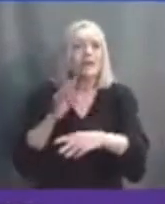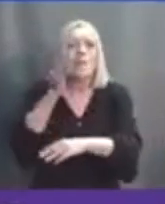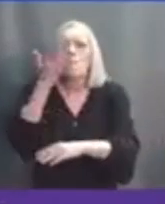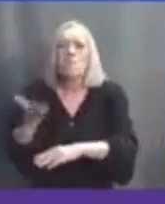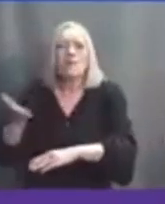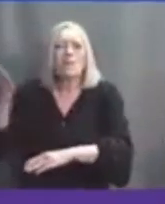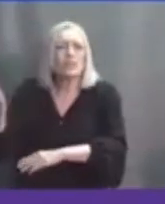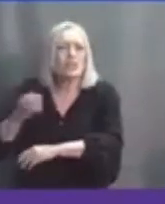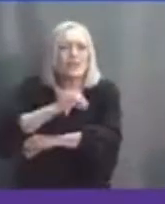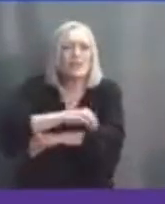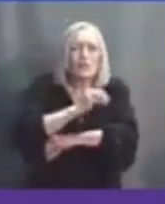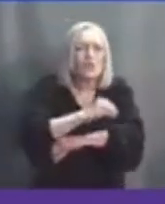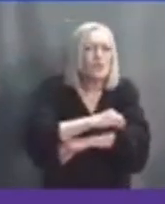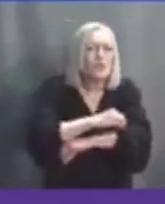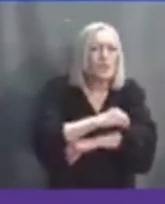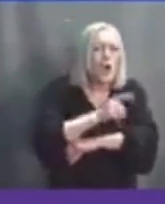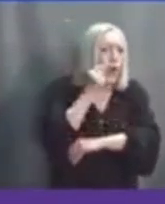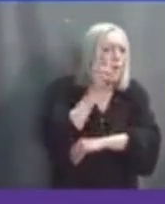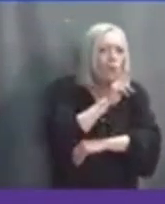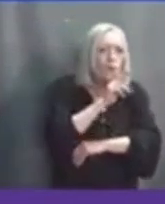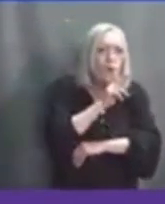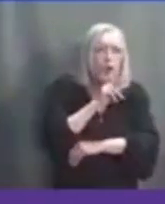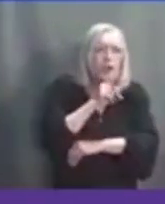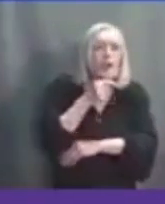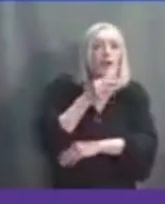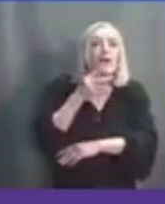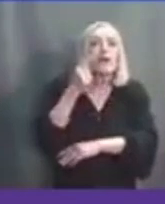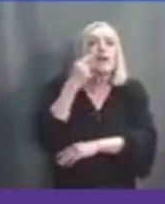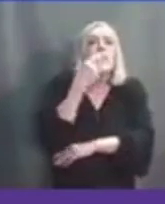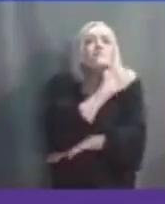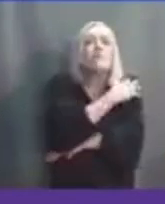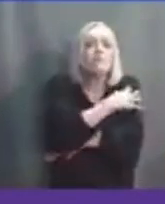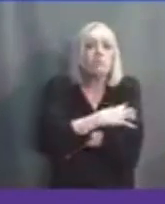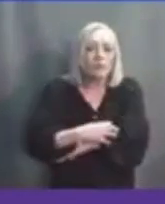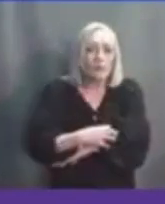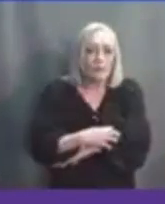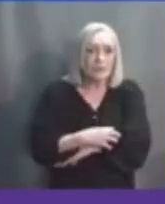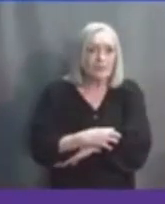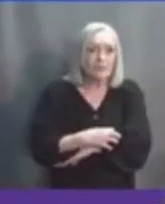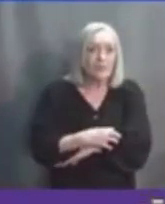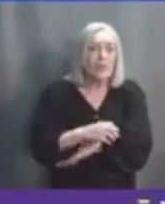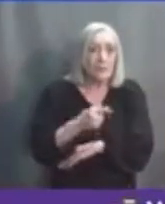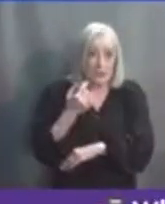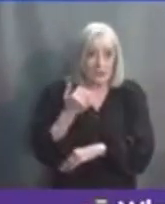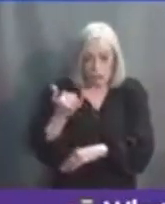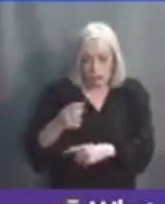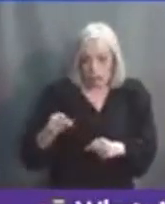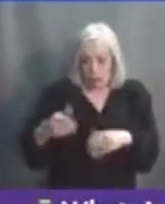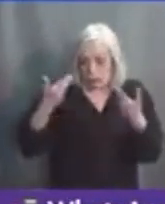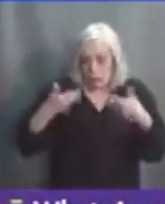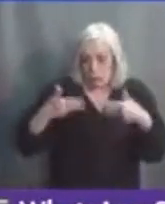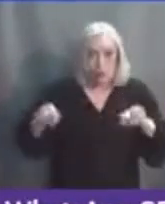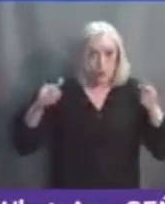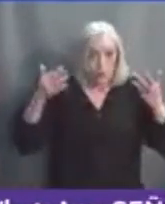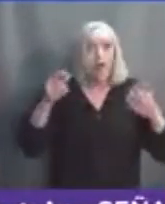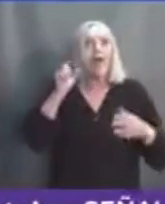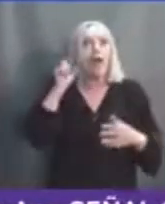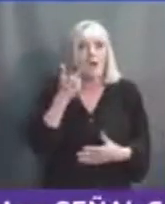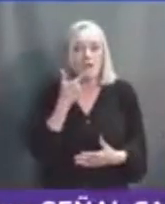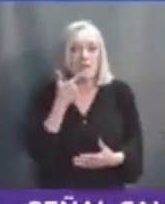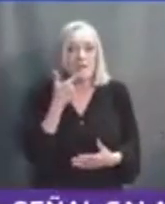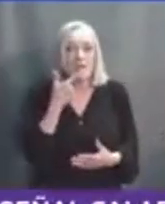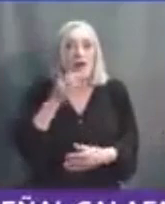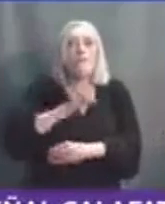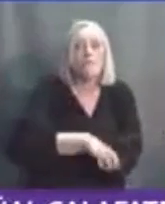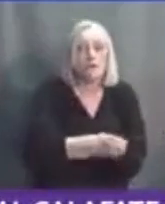miles de santacruceños bajo la línea de pobreza tenemos los recursos tenemos gas tenemos